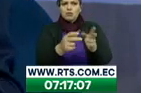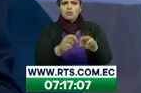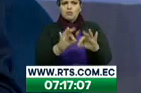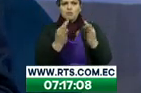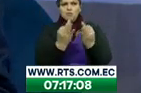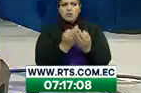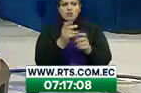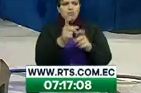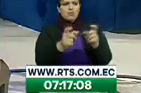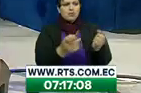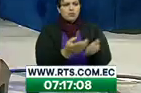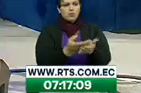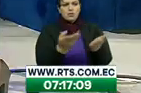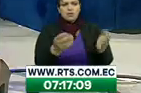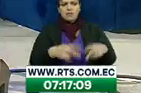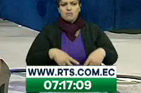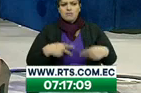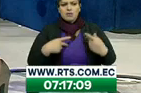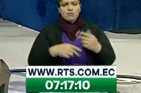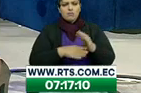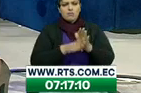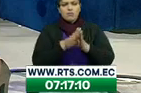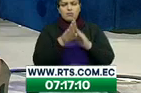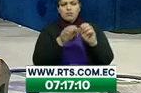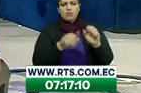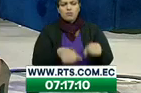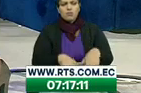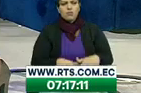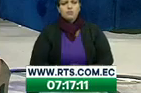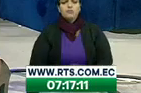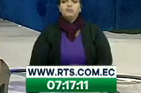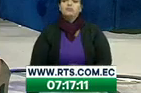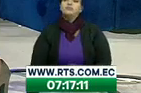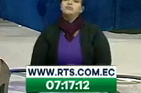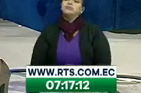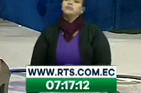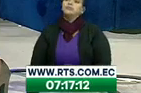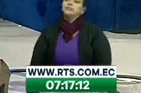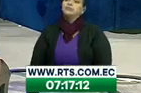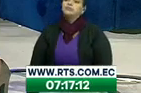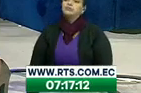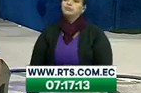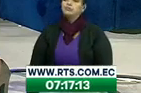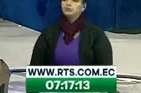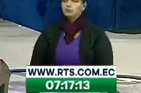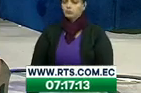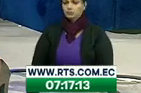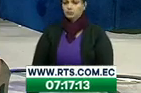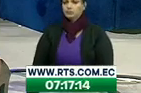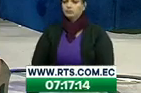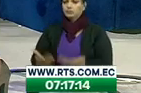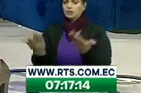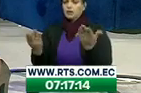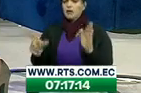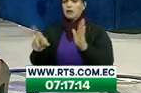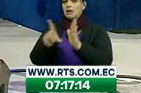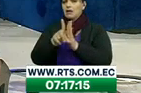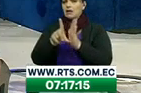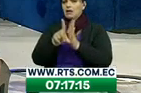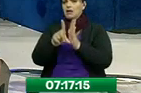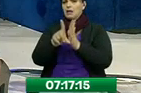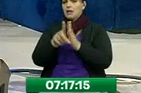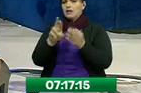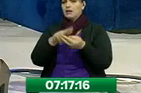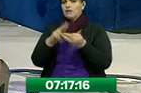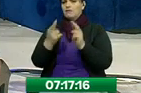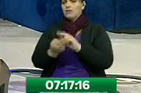Ahora, ¿hasta dónde el gobierno precisamente podría apuntar a ello con esta reforma tributaria, reforma laboral y reforma de